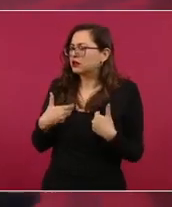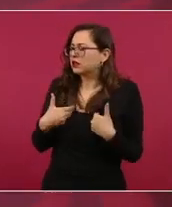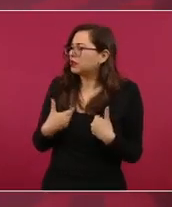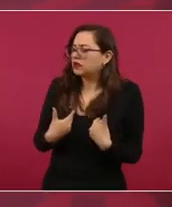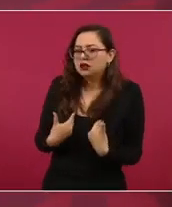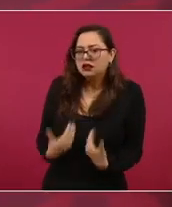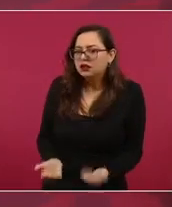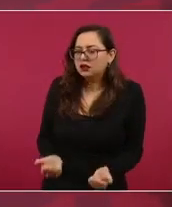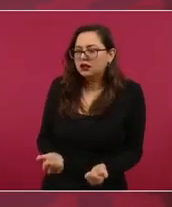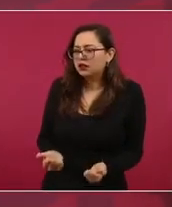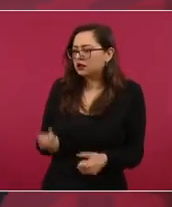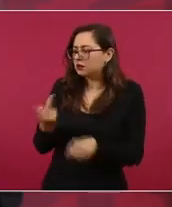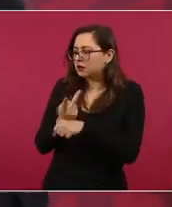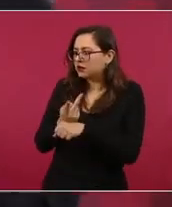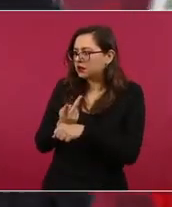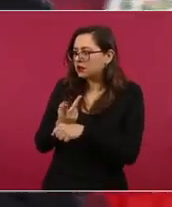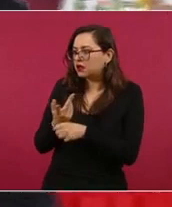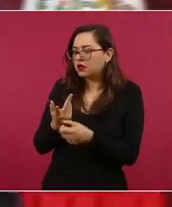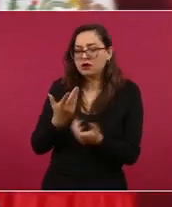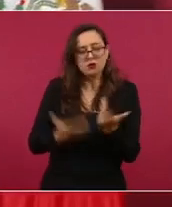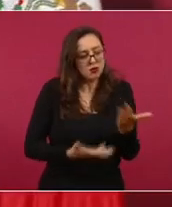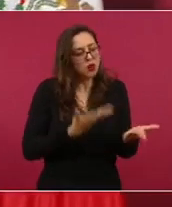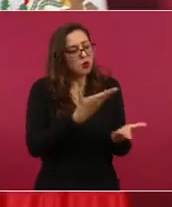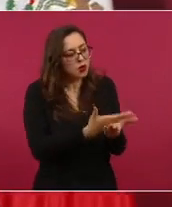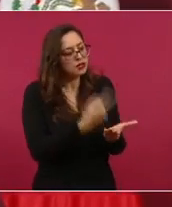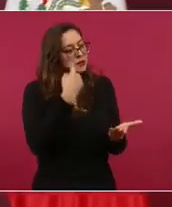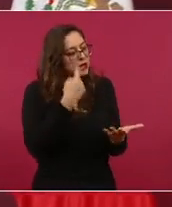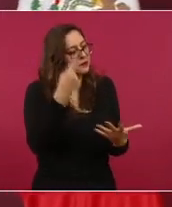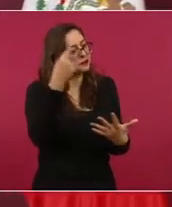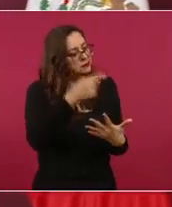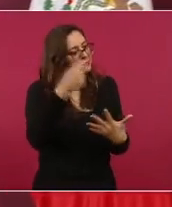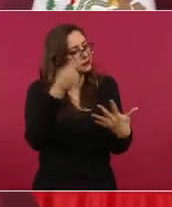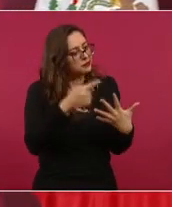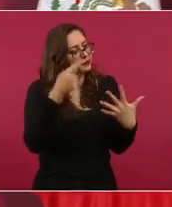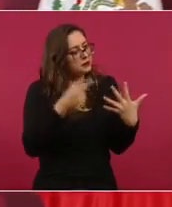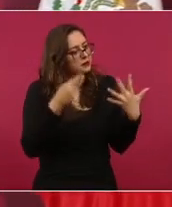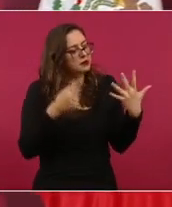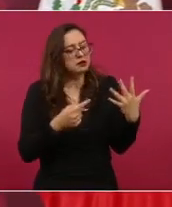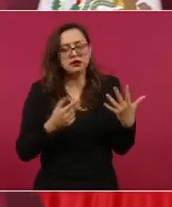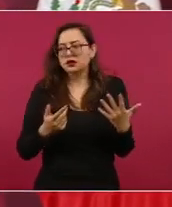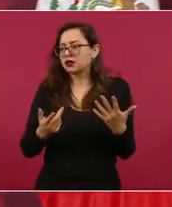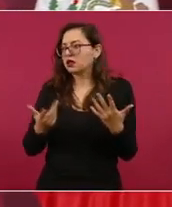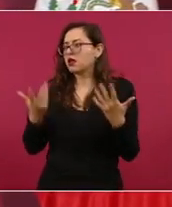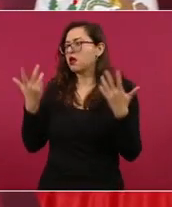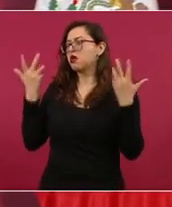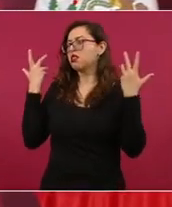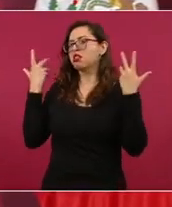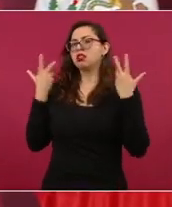Ya cuando se les dice, pues era para que en vez de 25 mil millones